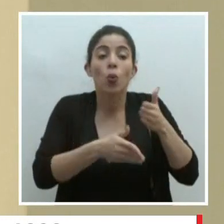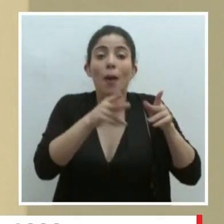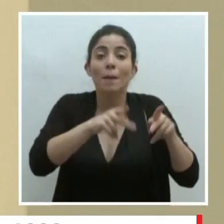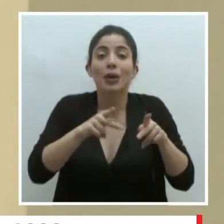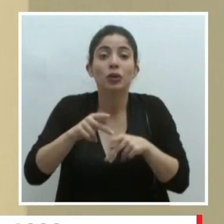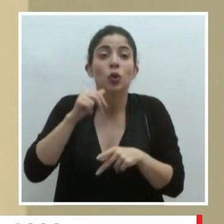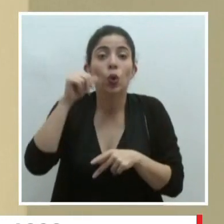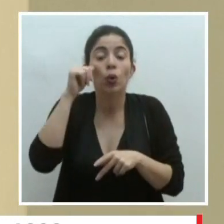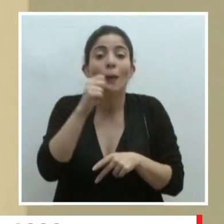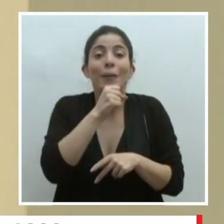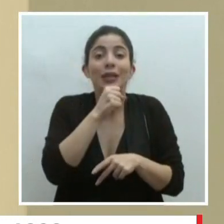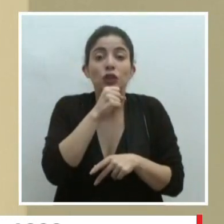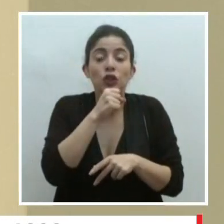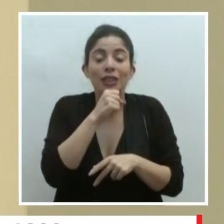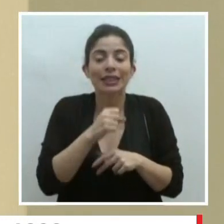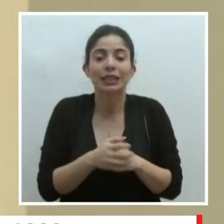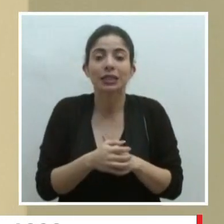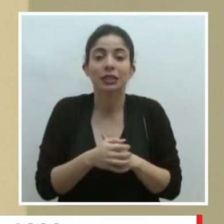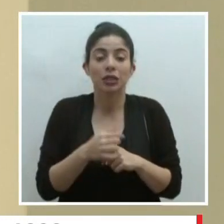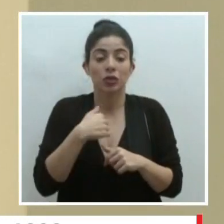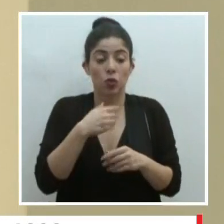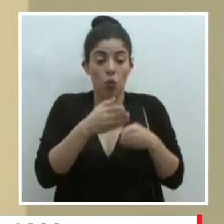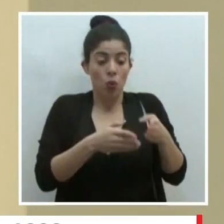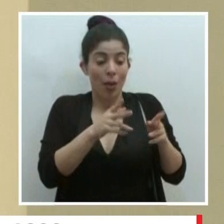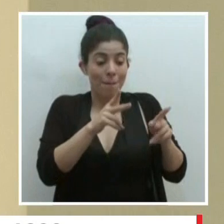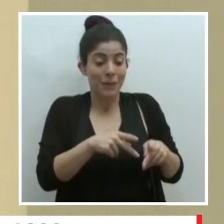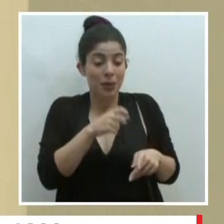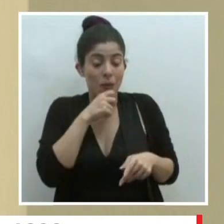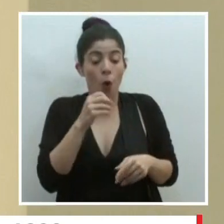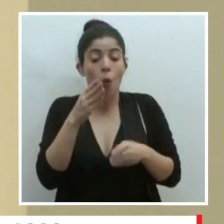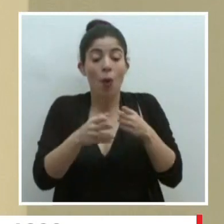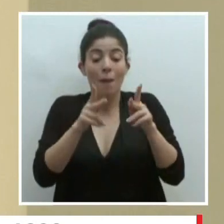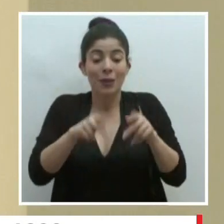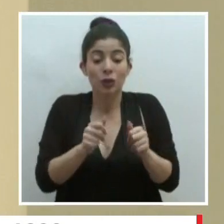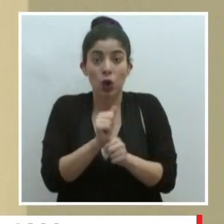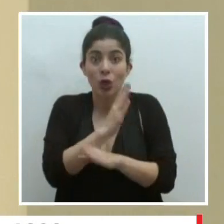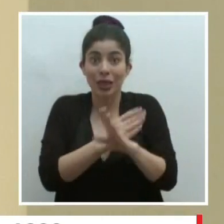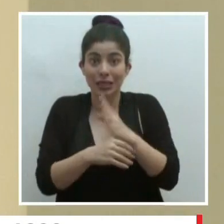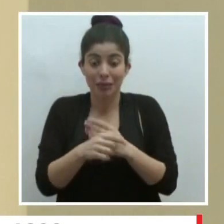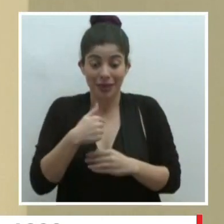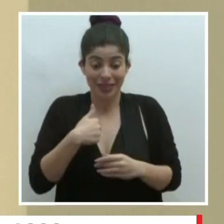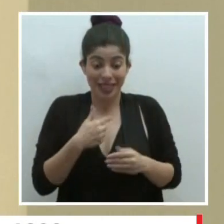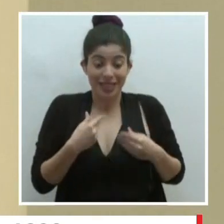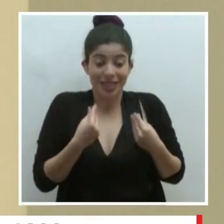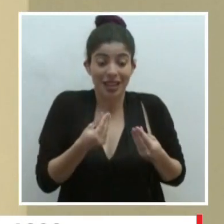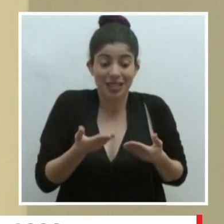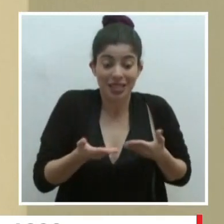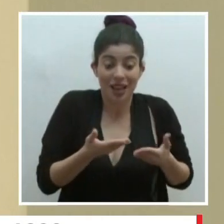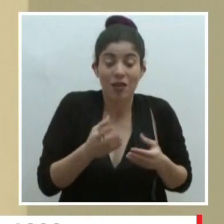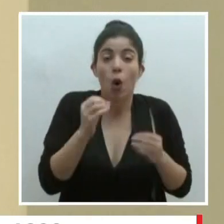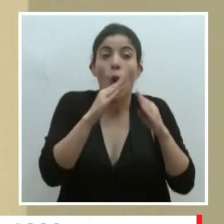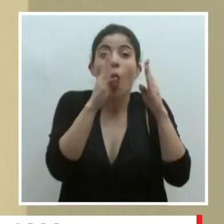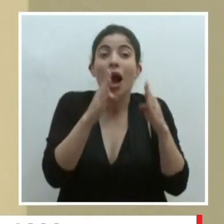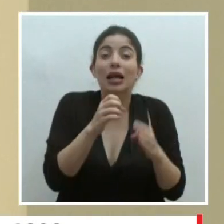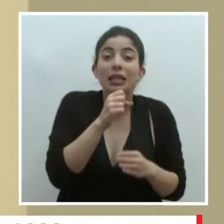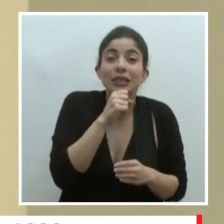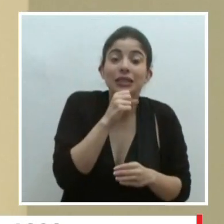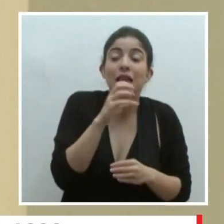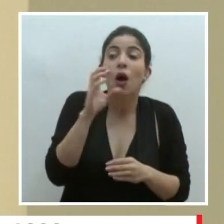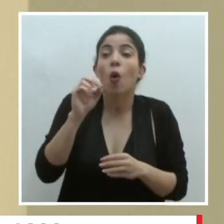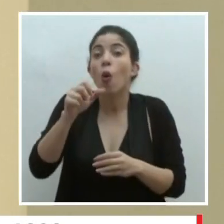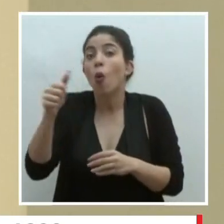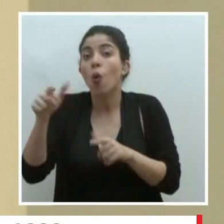adultas mayores y de personas con discapacidad, especialmente quienes prestan este servicio en asilos, en hogares de ancianos y